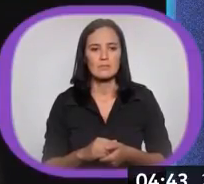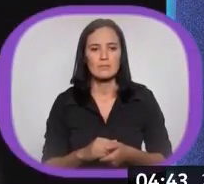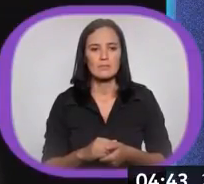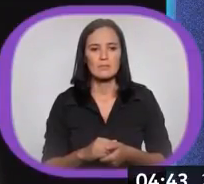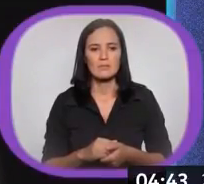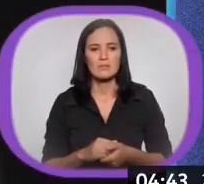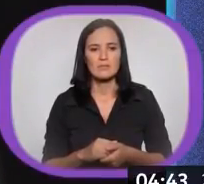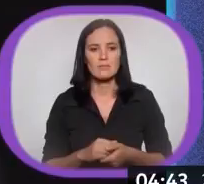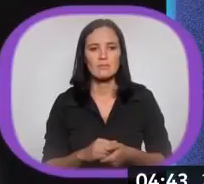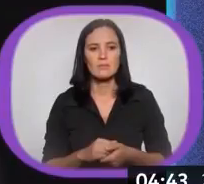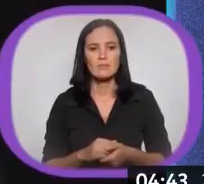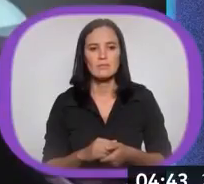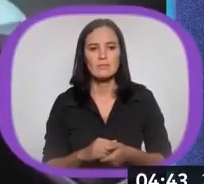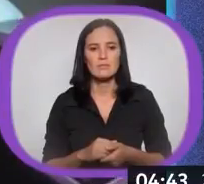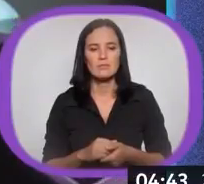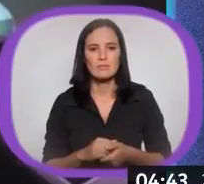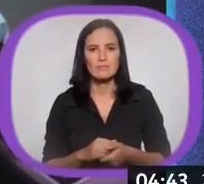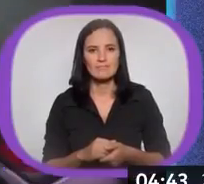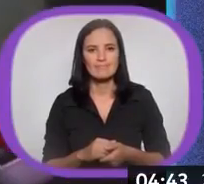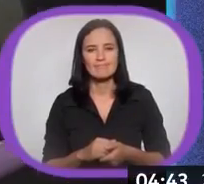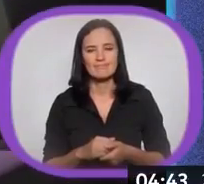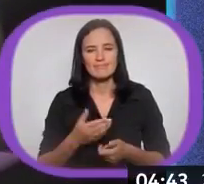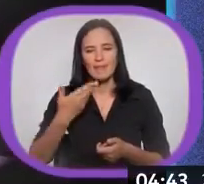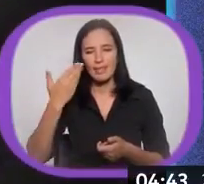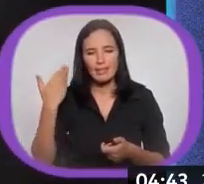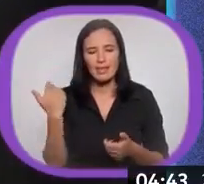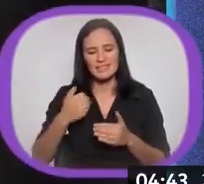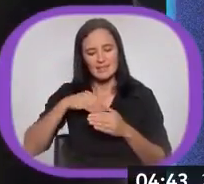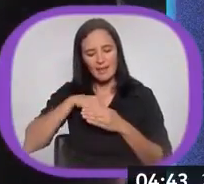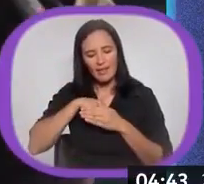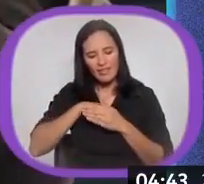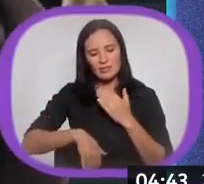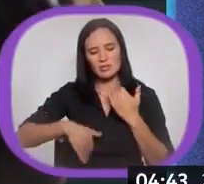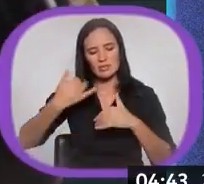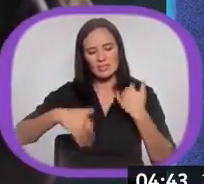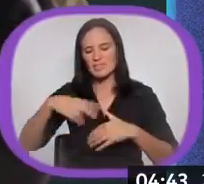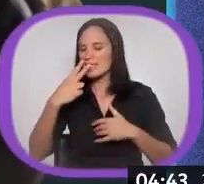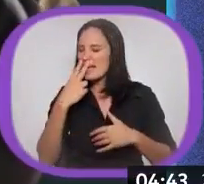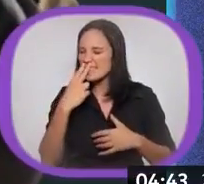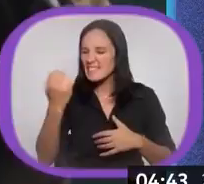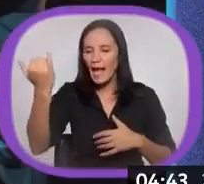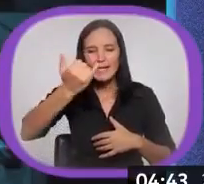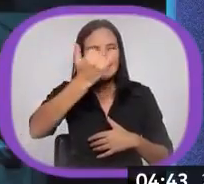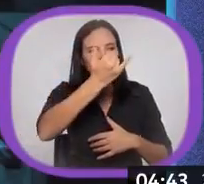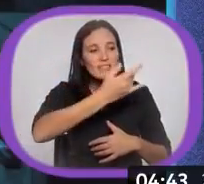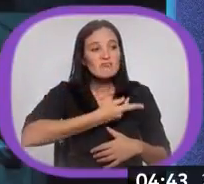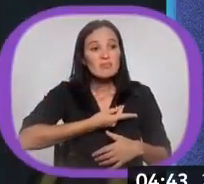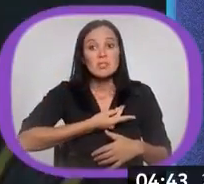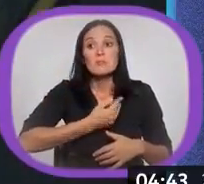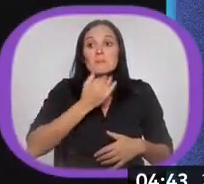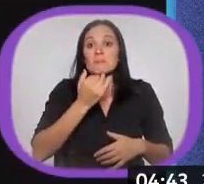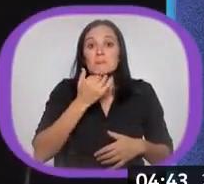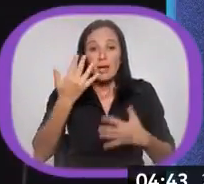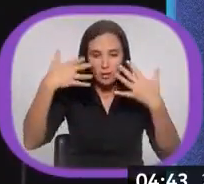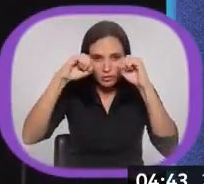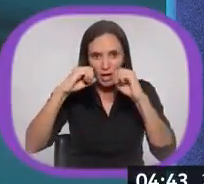Rhinox, Silverwolf. Sus chispas están en algún lado y los encontraremos.